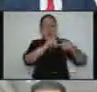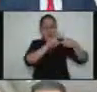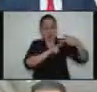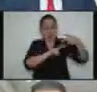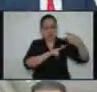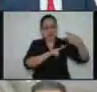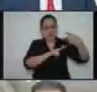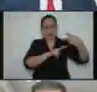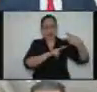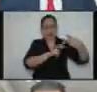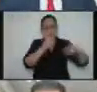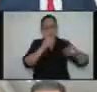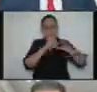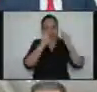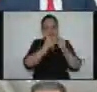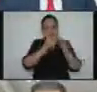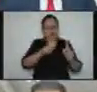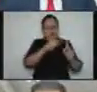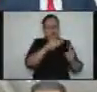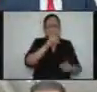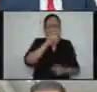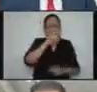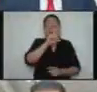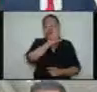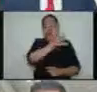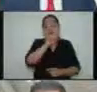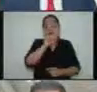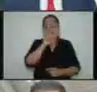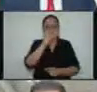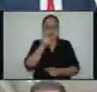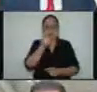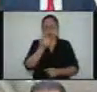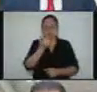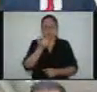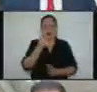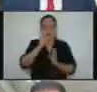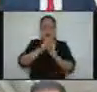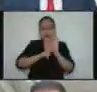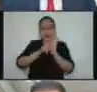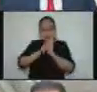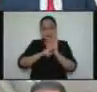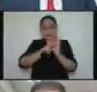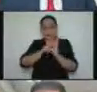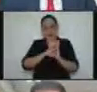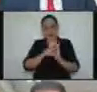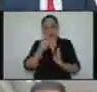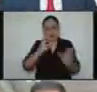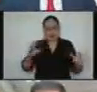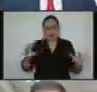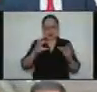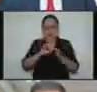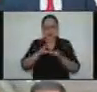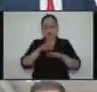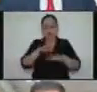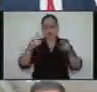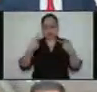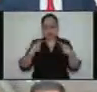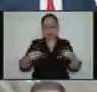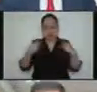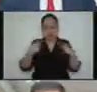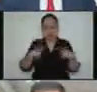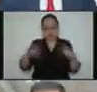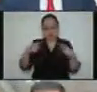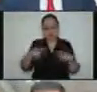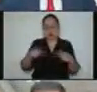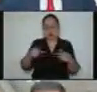estereotipado, por supuesto, en relación a los periodistas que